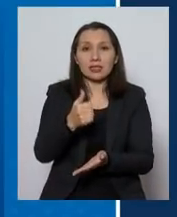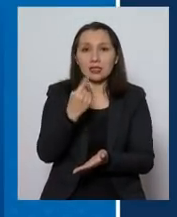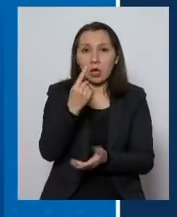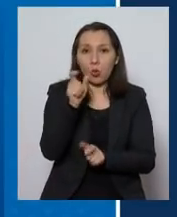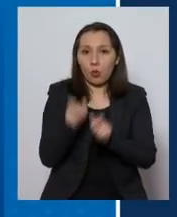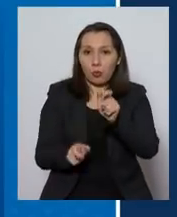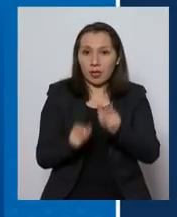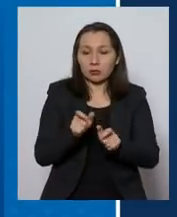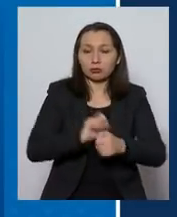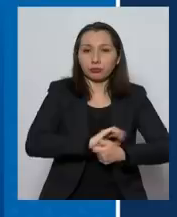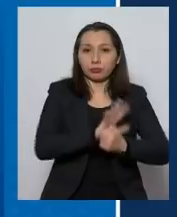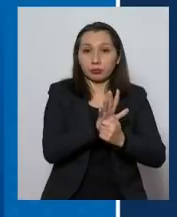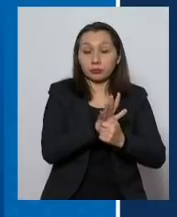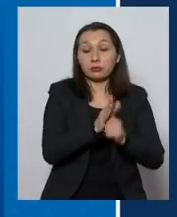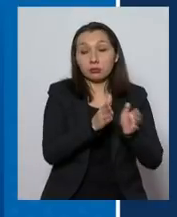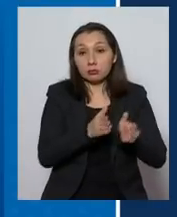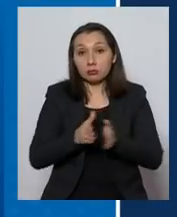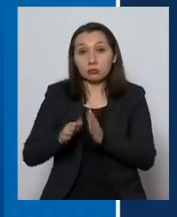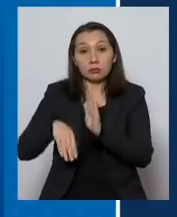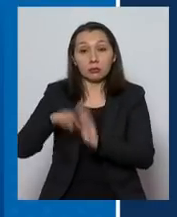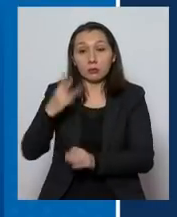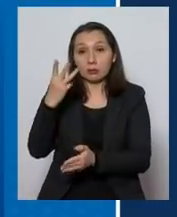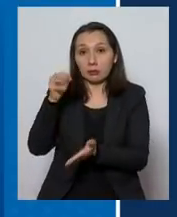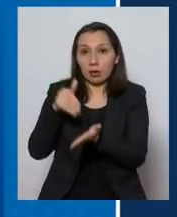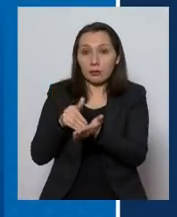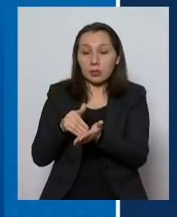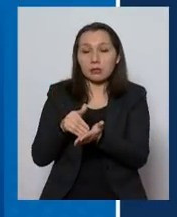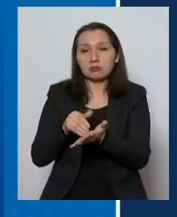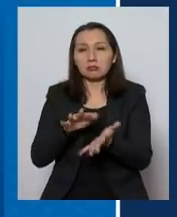77.961 personas, de las cuales más de